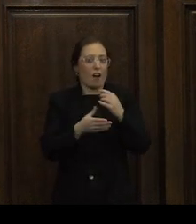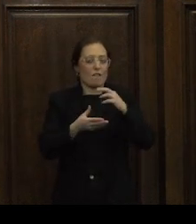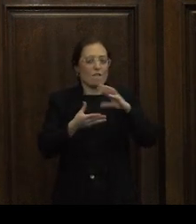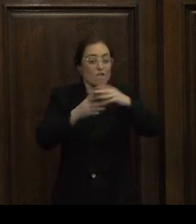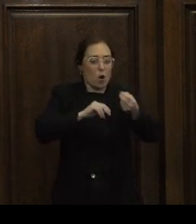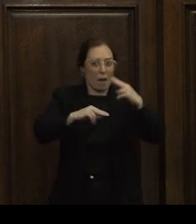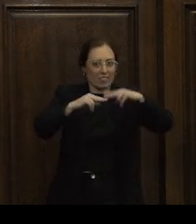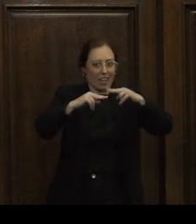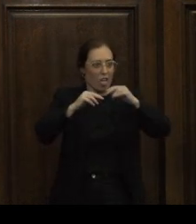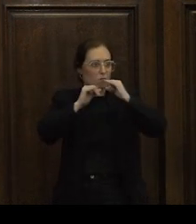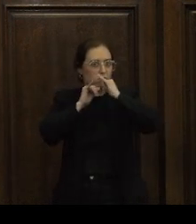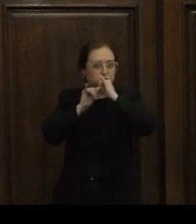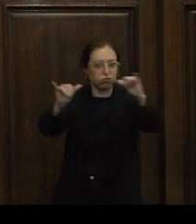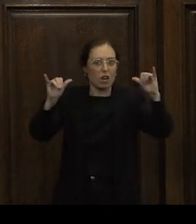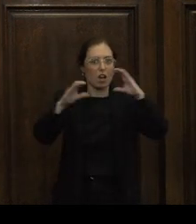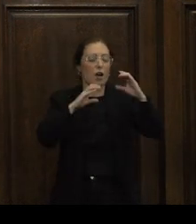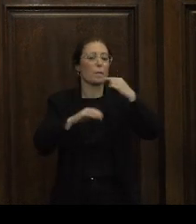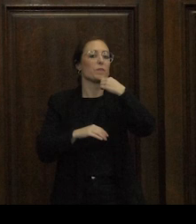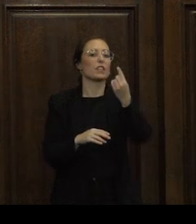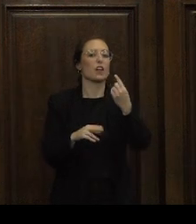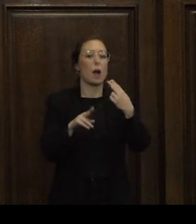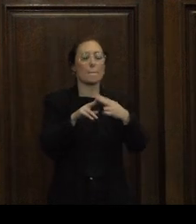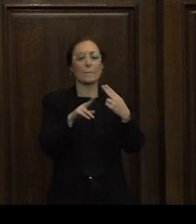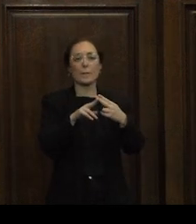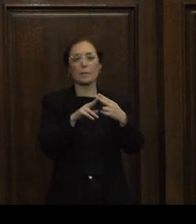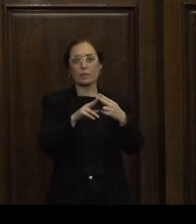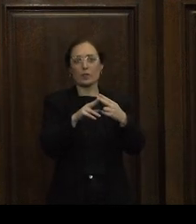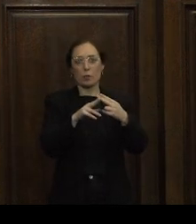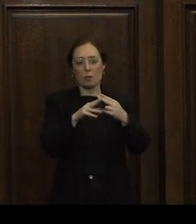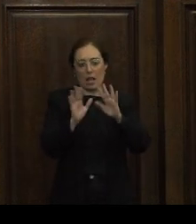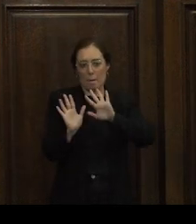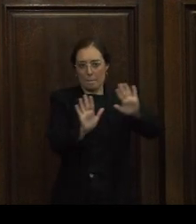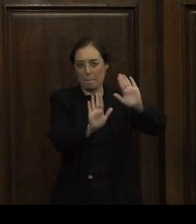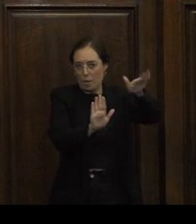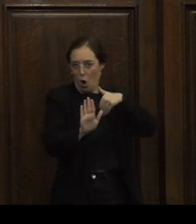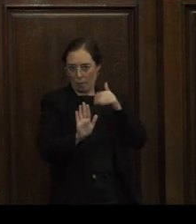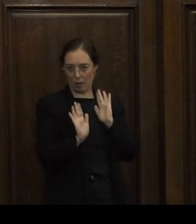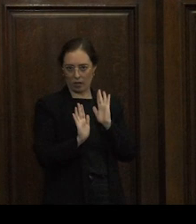otras y la denominó Truth, ¿no? Verdad, justamente.